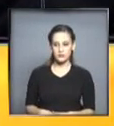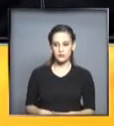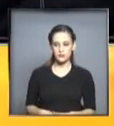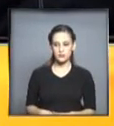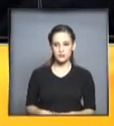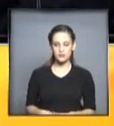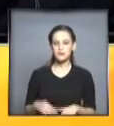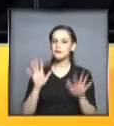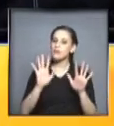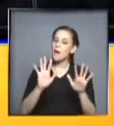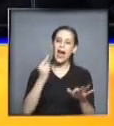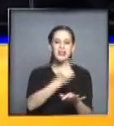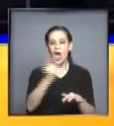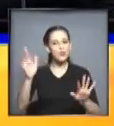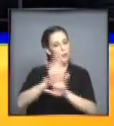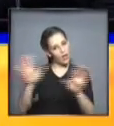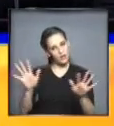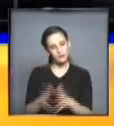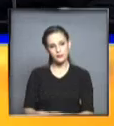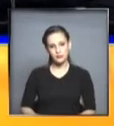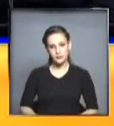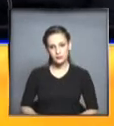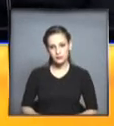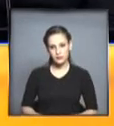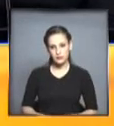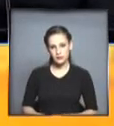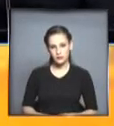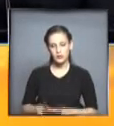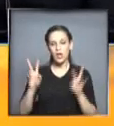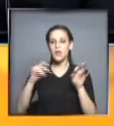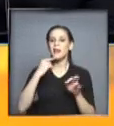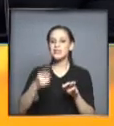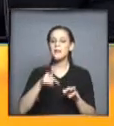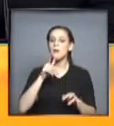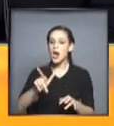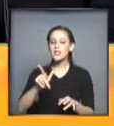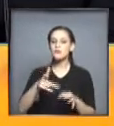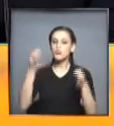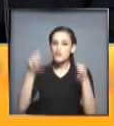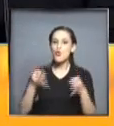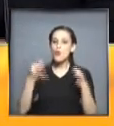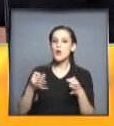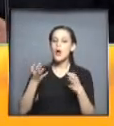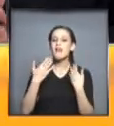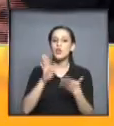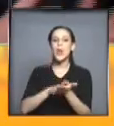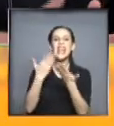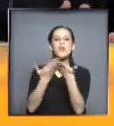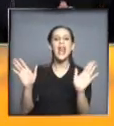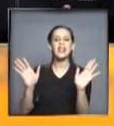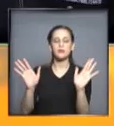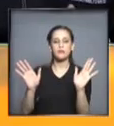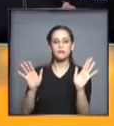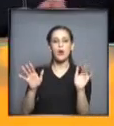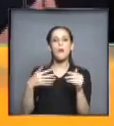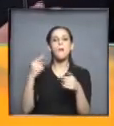las banderas de lo que piensa. El tema particular de lo que está diciendo, que me parece que es muy coherente porque viene del liberalismo. ¿Cuál es? Y eso lo